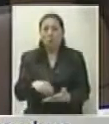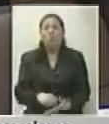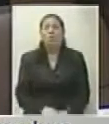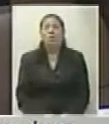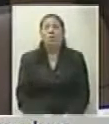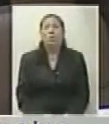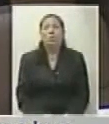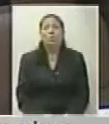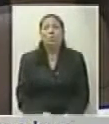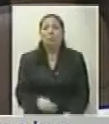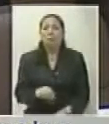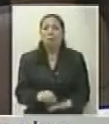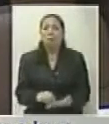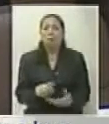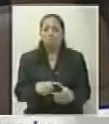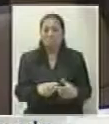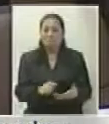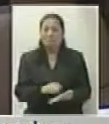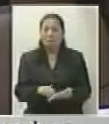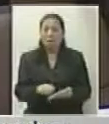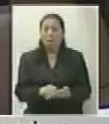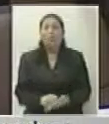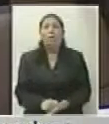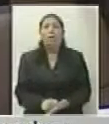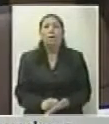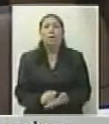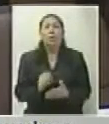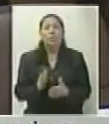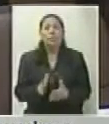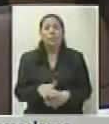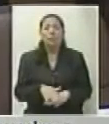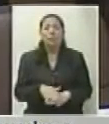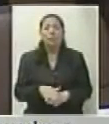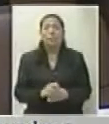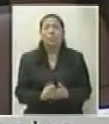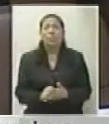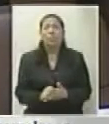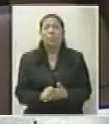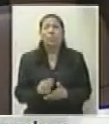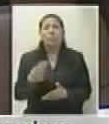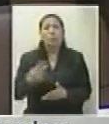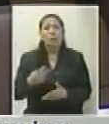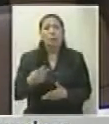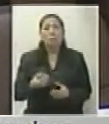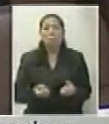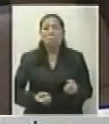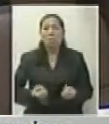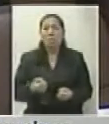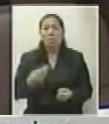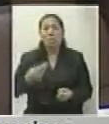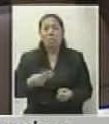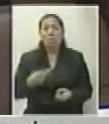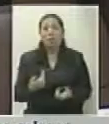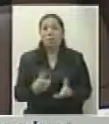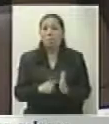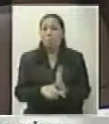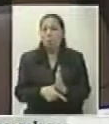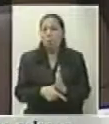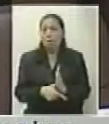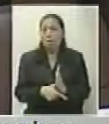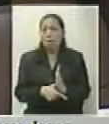intervención, le pusieron una papeleta, le aplicaron una sanción administrativa de su prohibición de manejar vehículo y